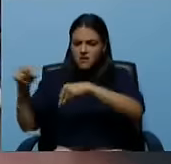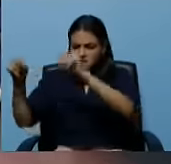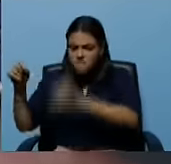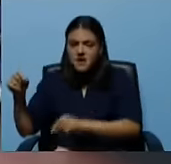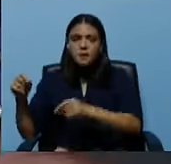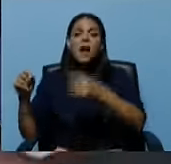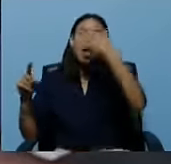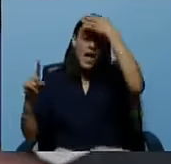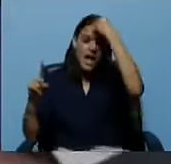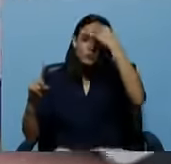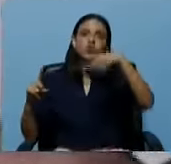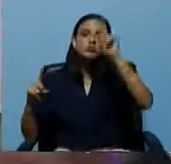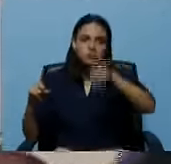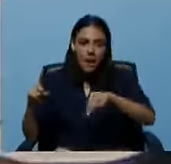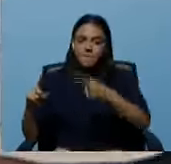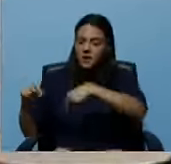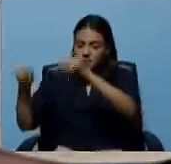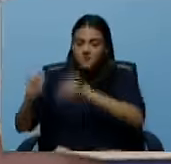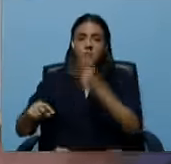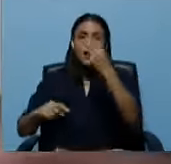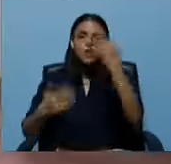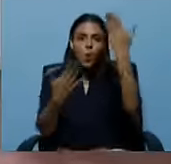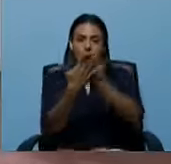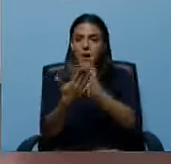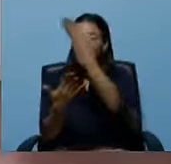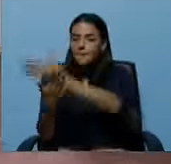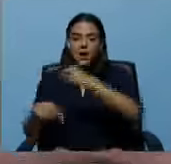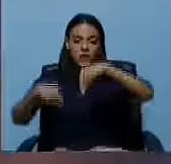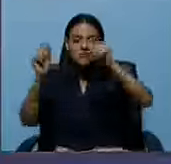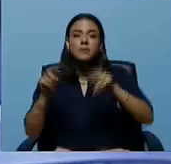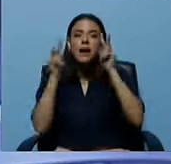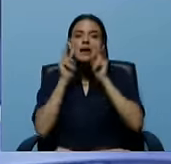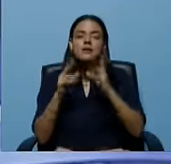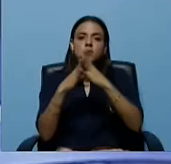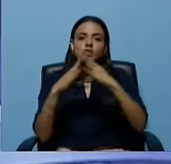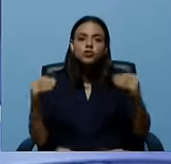señor González Urrutia y la media firma de